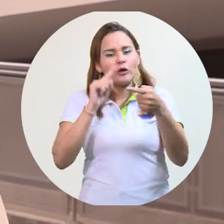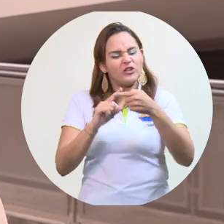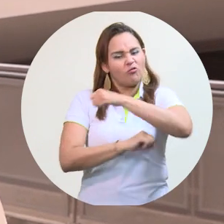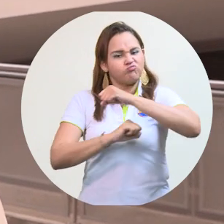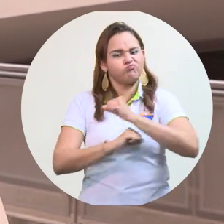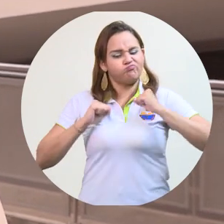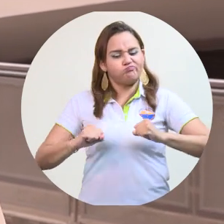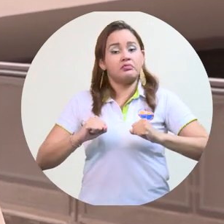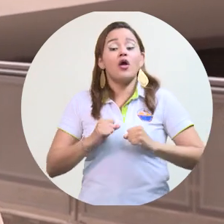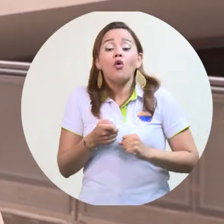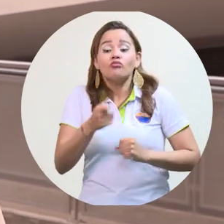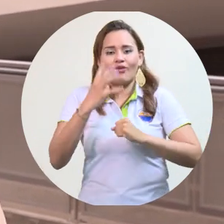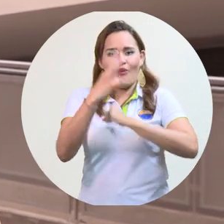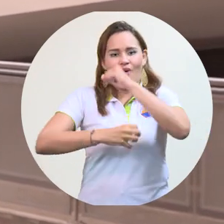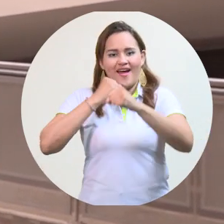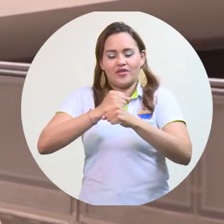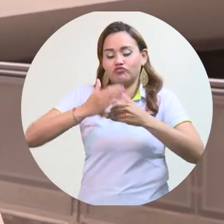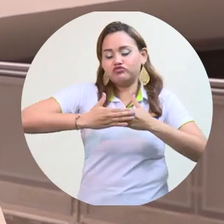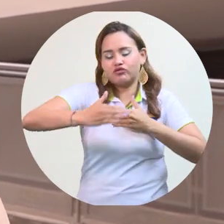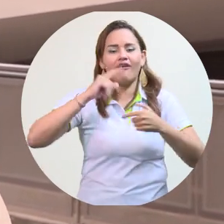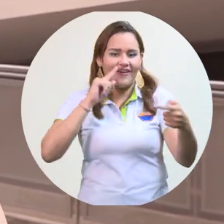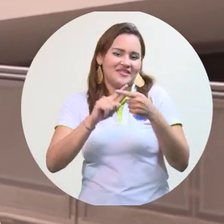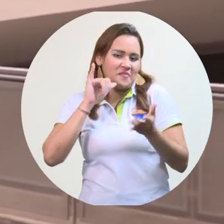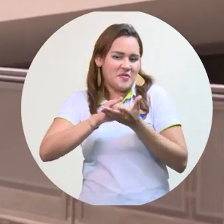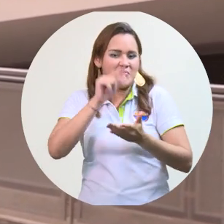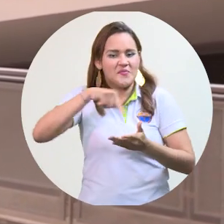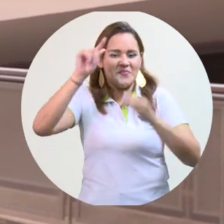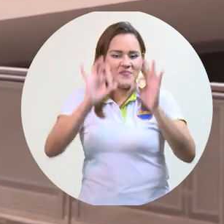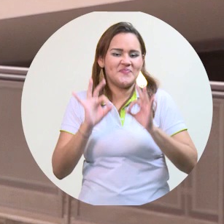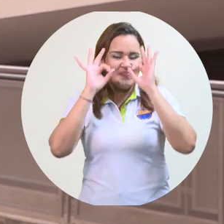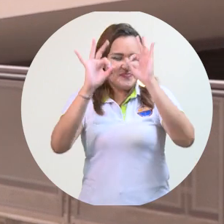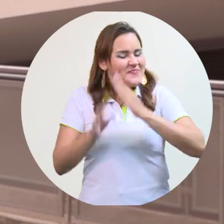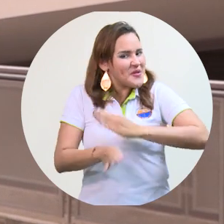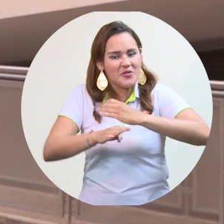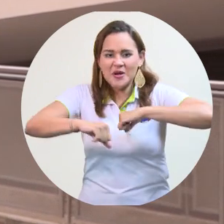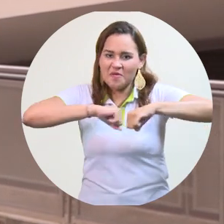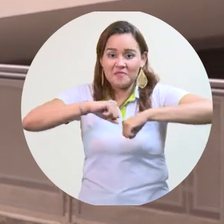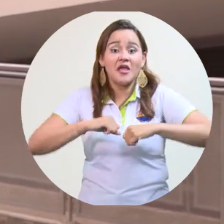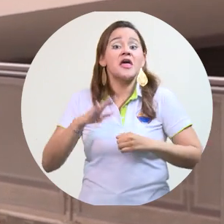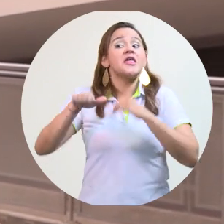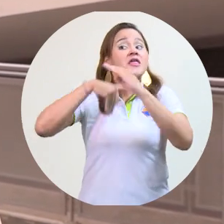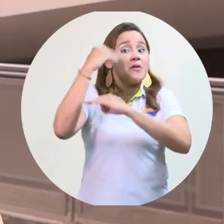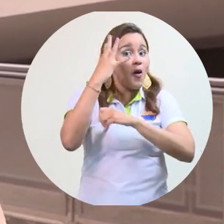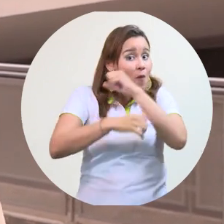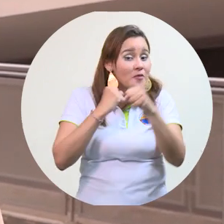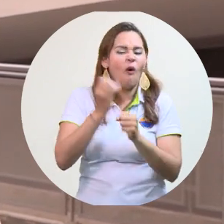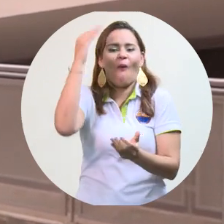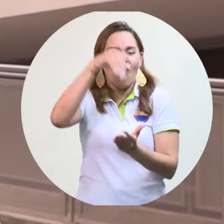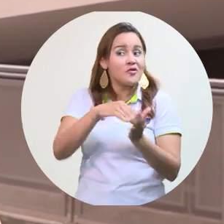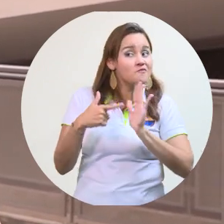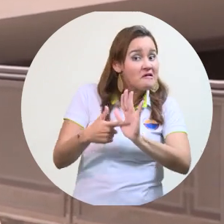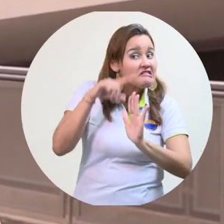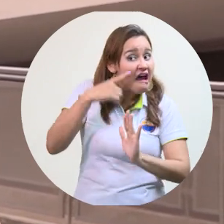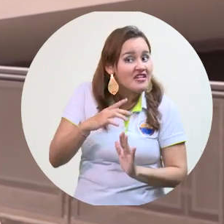podamos fortalecerlos a lo largo de estos 4 años que tiene vigencia la acreditación y volvernos a presentar dentro de